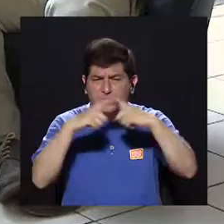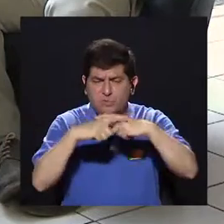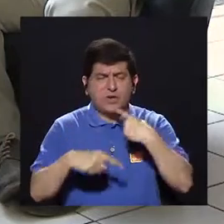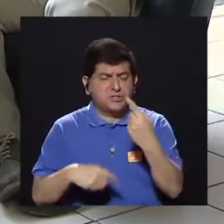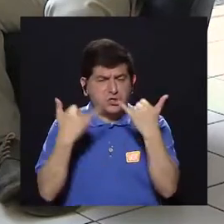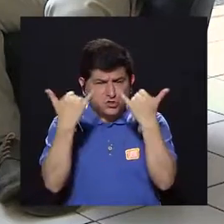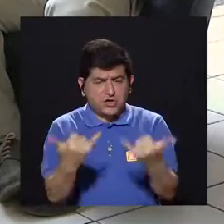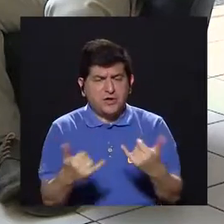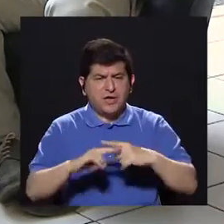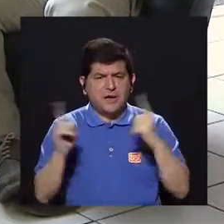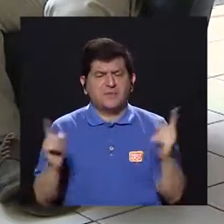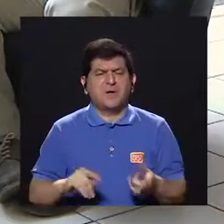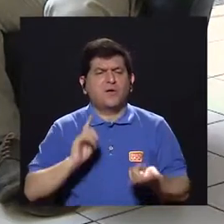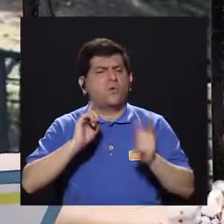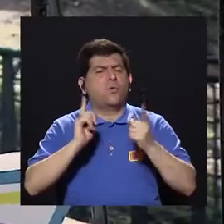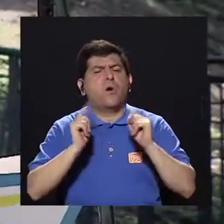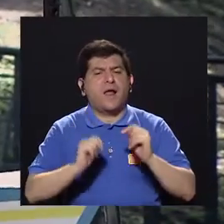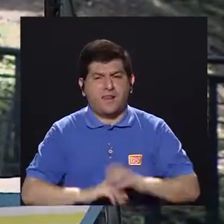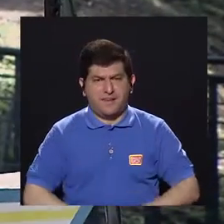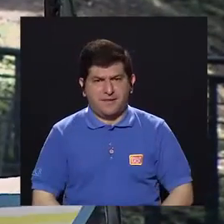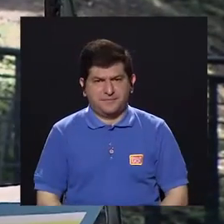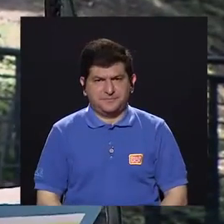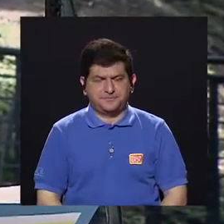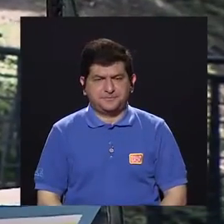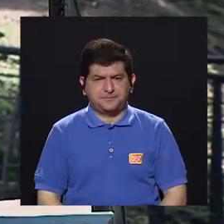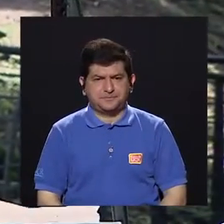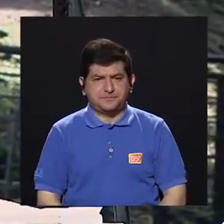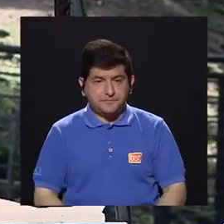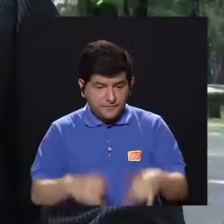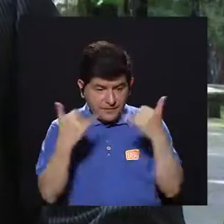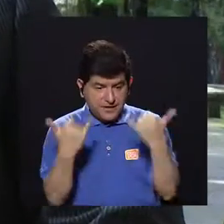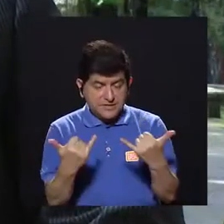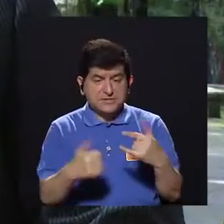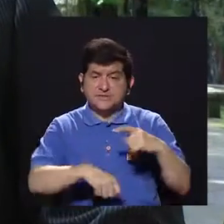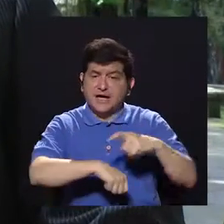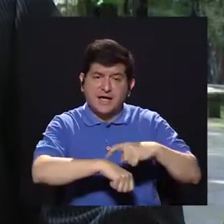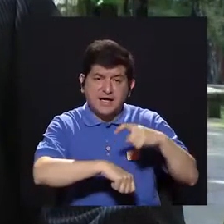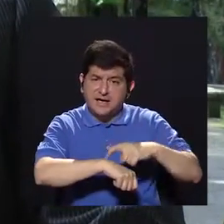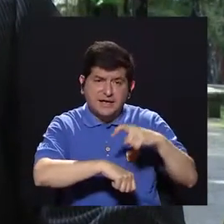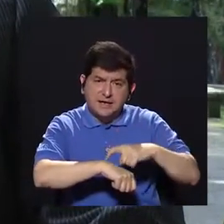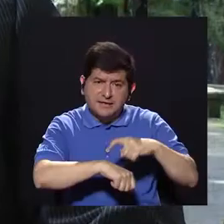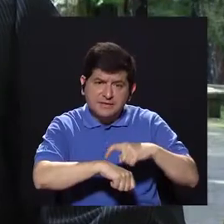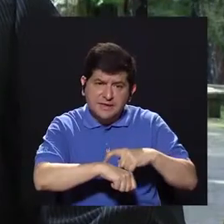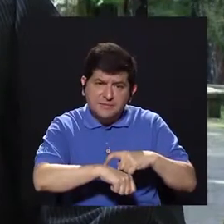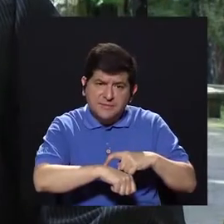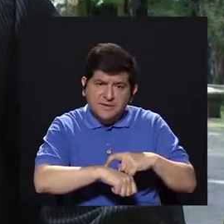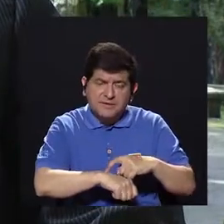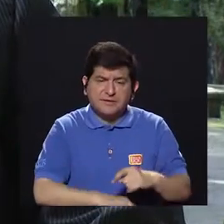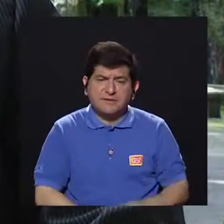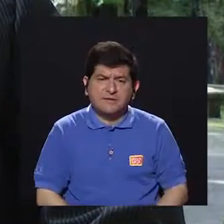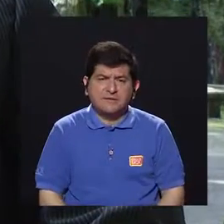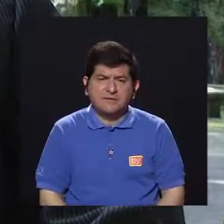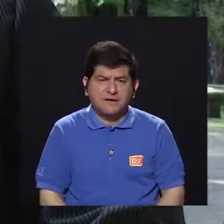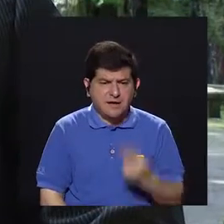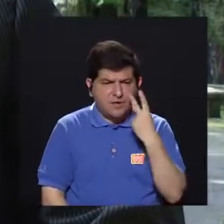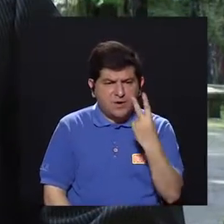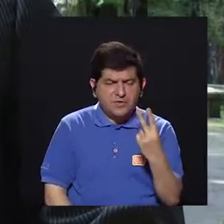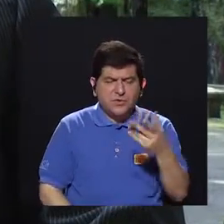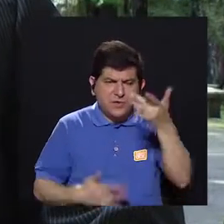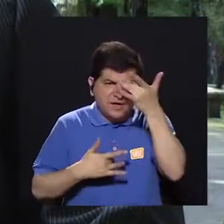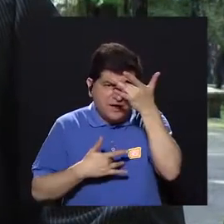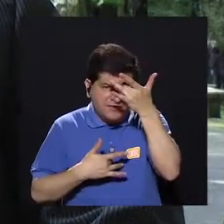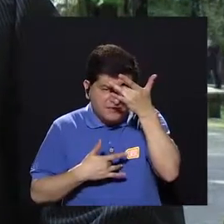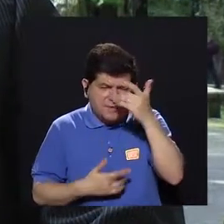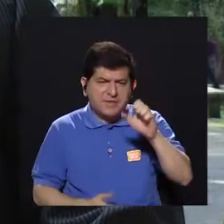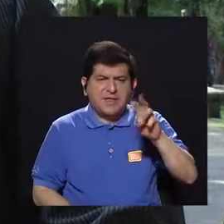pueden tener complicaciones? Ya usted no lo conversó, pero ¿cuáles son esas complicaciones? Ya cuando están en una fase... Cuando uno